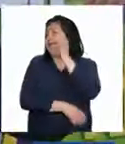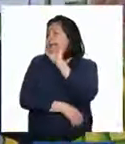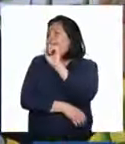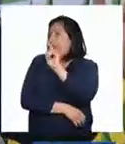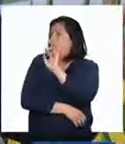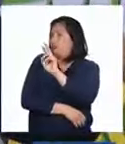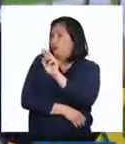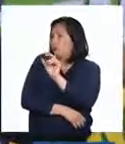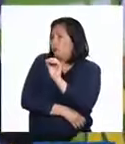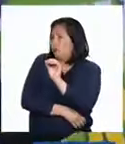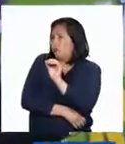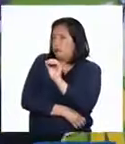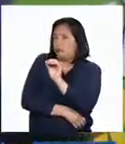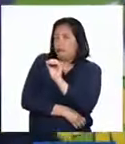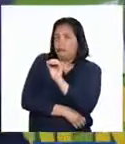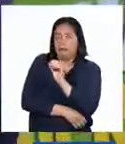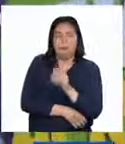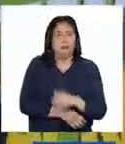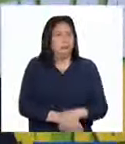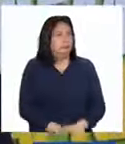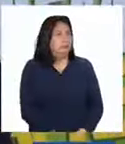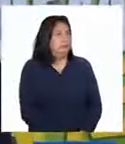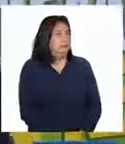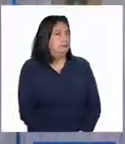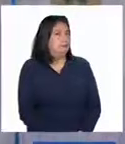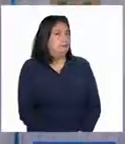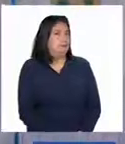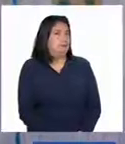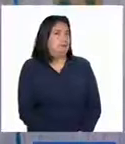más. ¡Saturno!